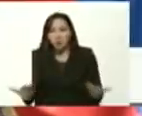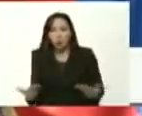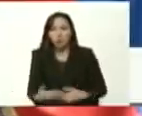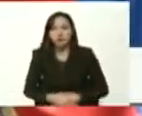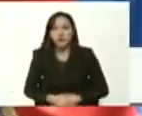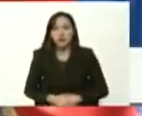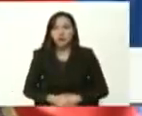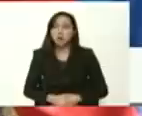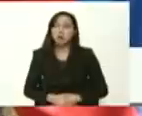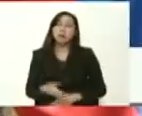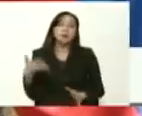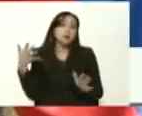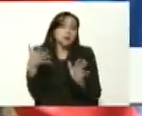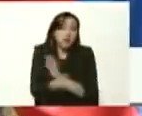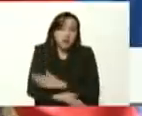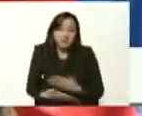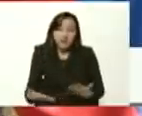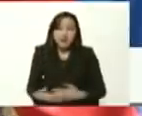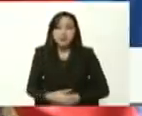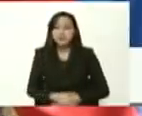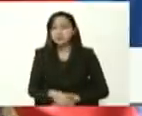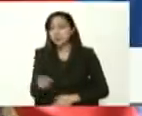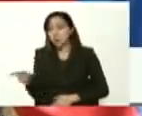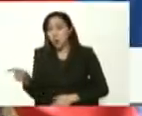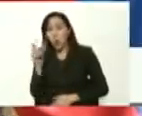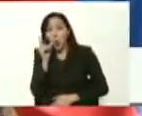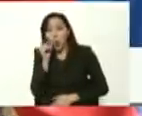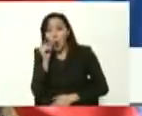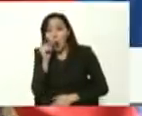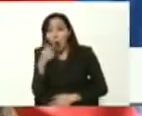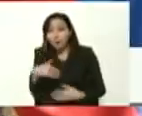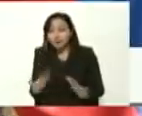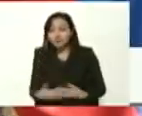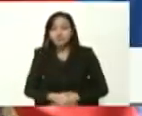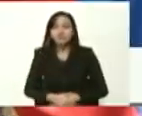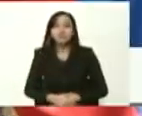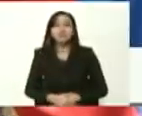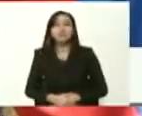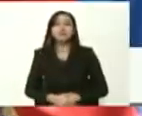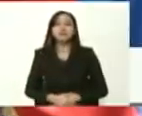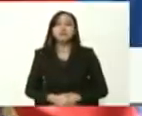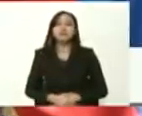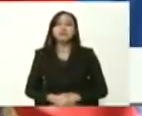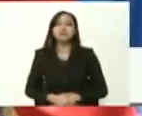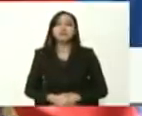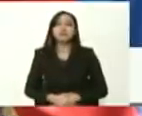O sea, él agarra, aparte de todo lo que ya he mencionado,